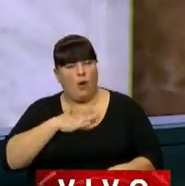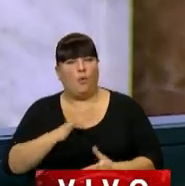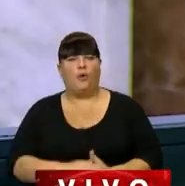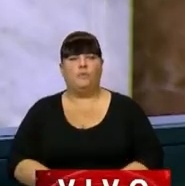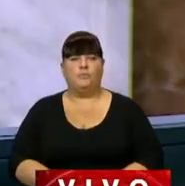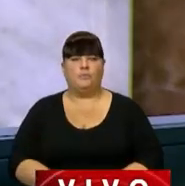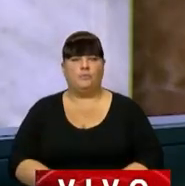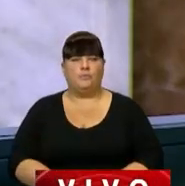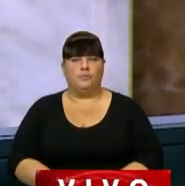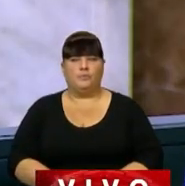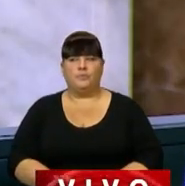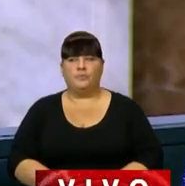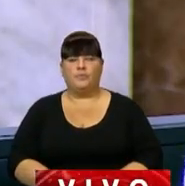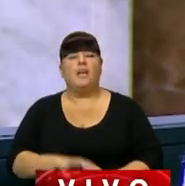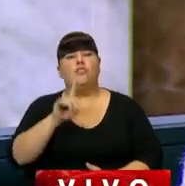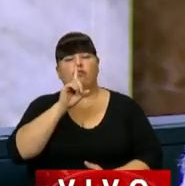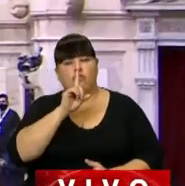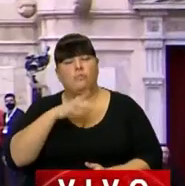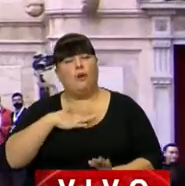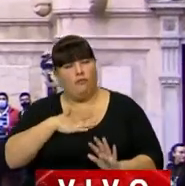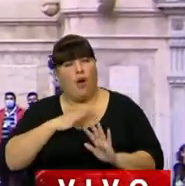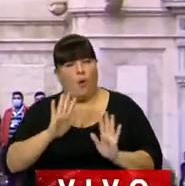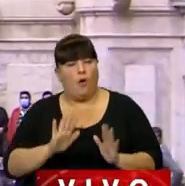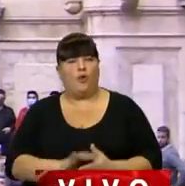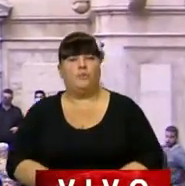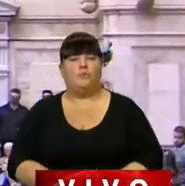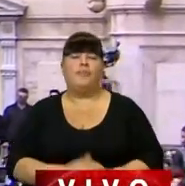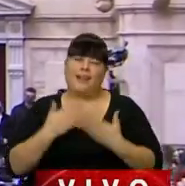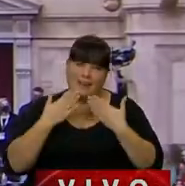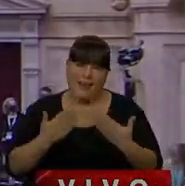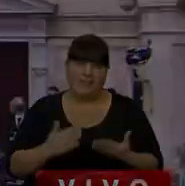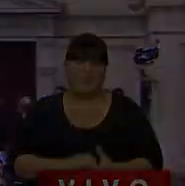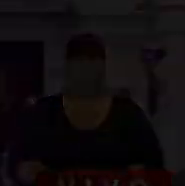favor. Silencio, por favor. Gracias.